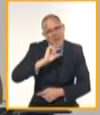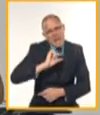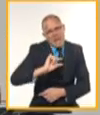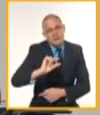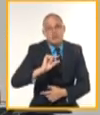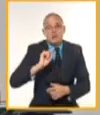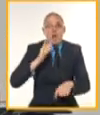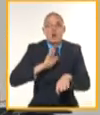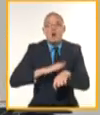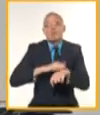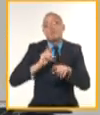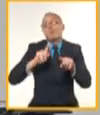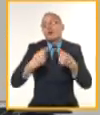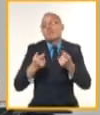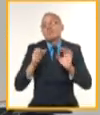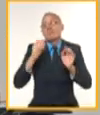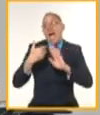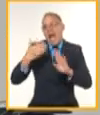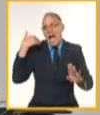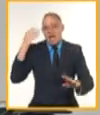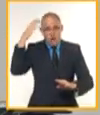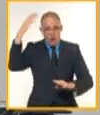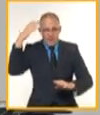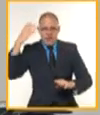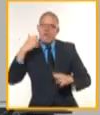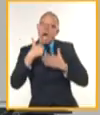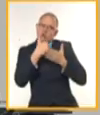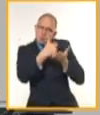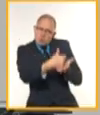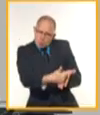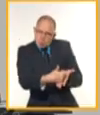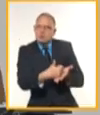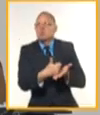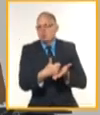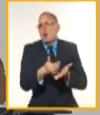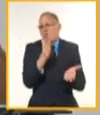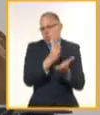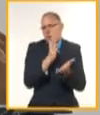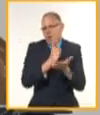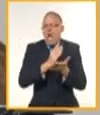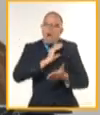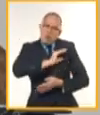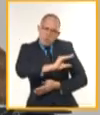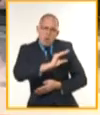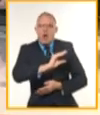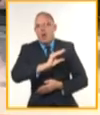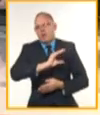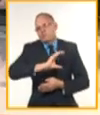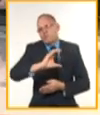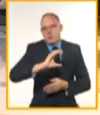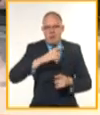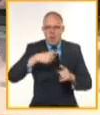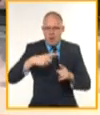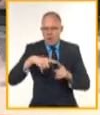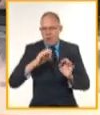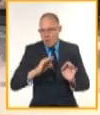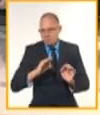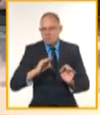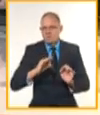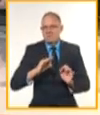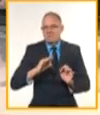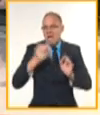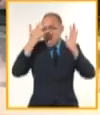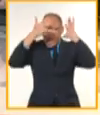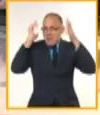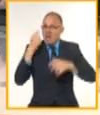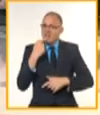esos gastos que eran para regalar, no para ayudar a la población en ningún momento. Él los considera que era porque se estaba regalando, porque la casta